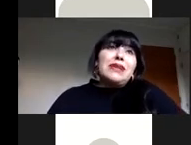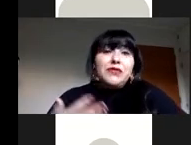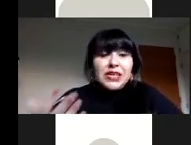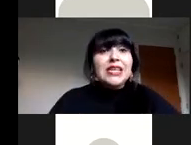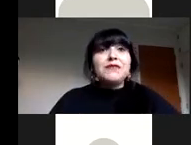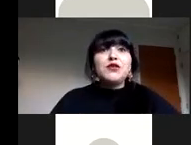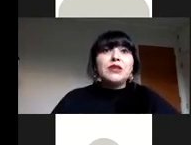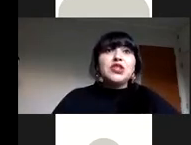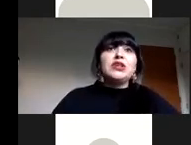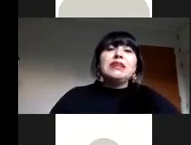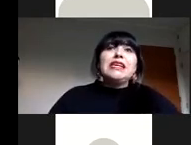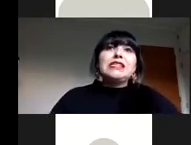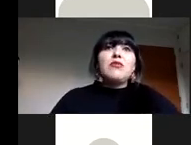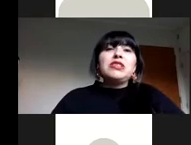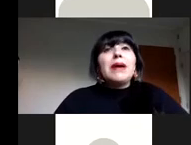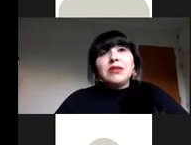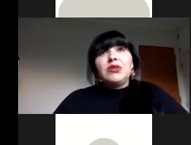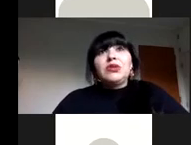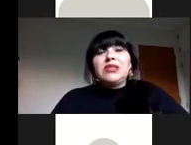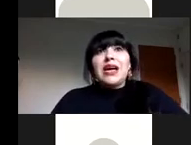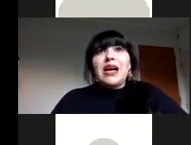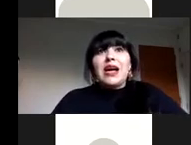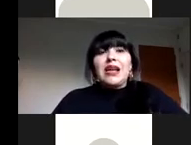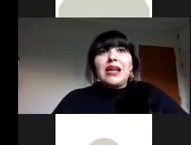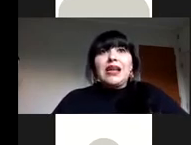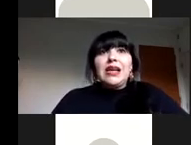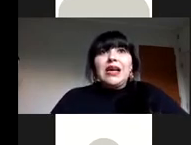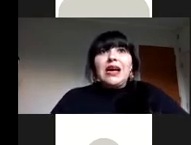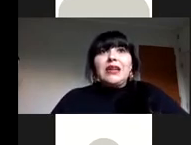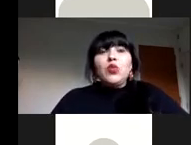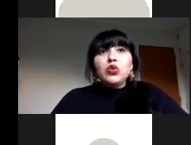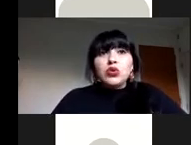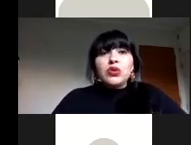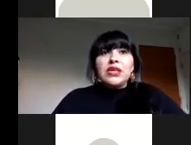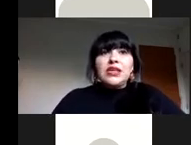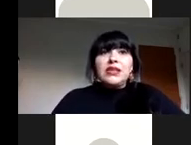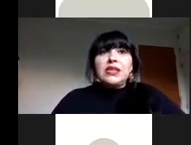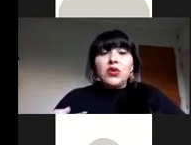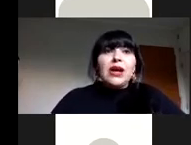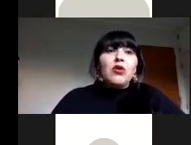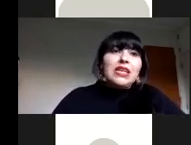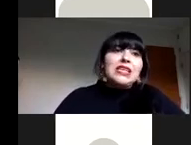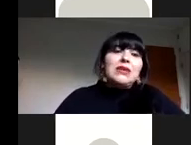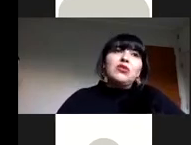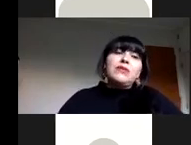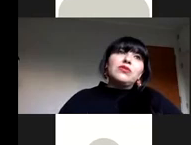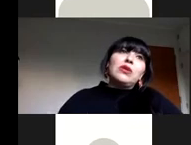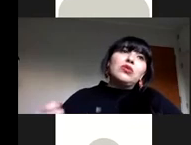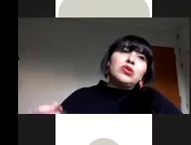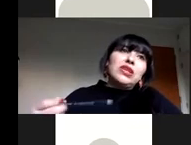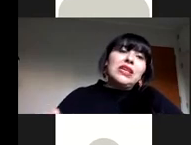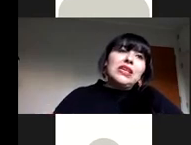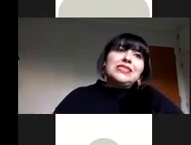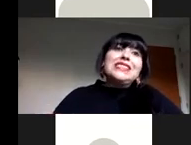que al masificar esta información estamos llamando quizá al uso de drogas, o bien estamos llamando al